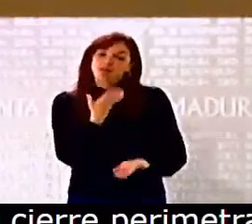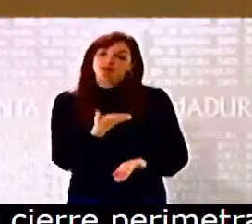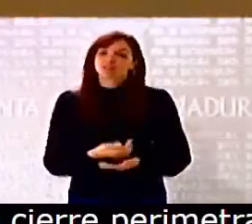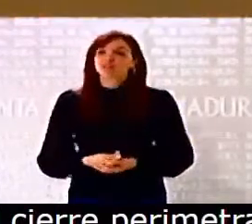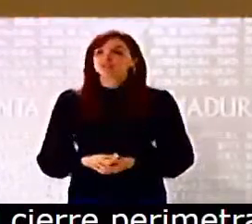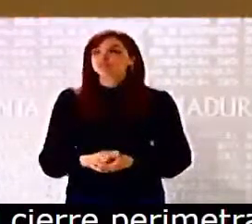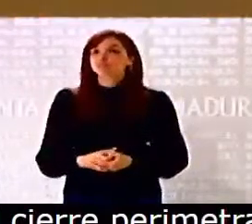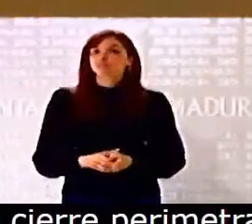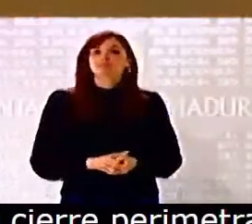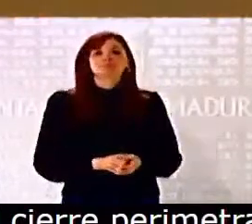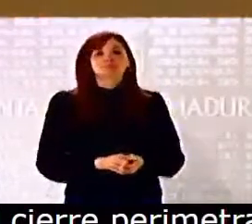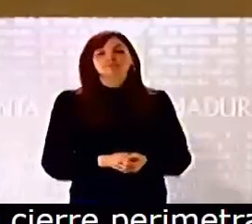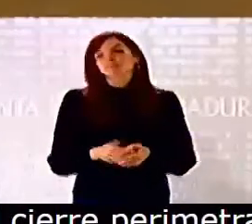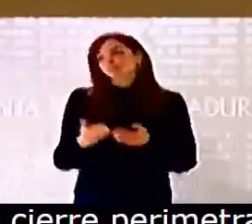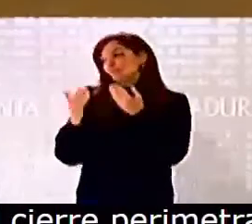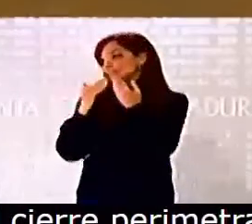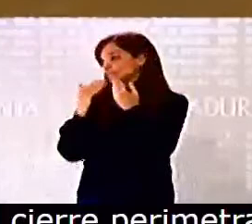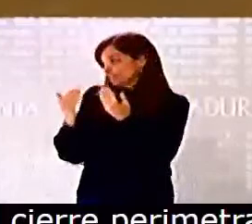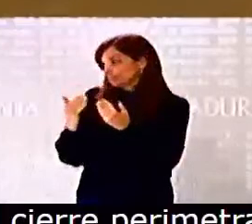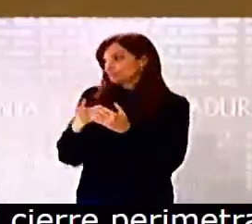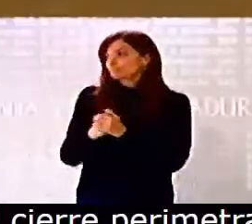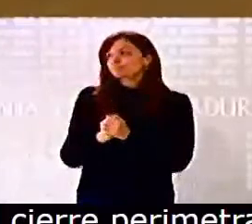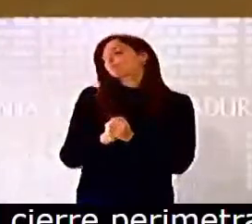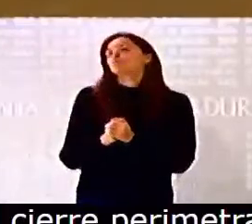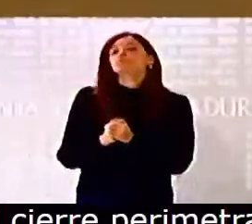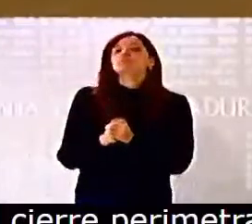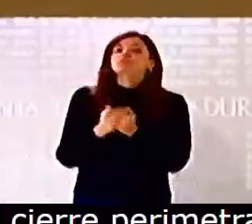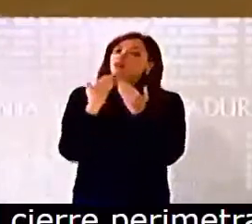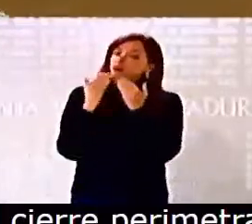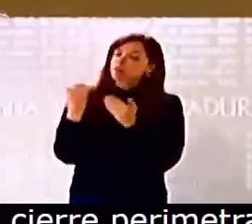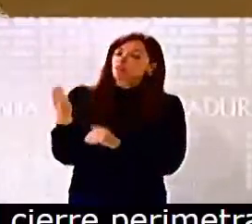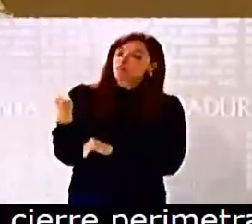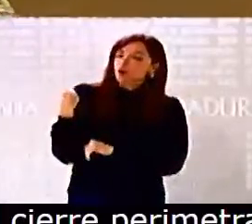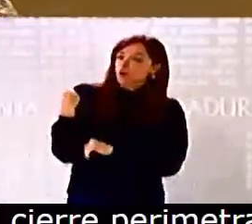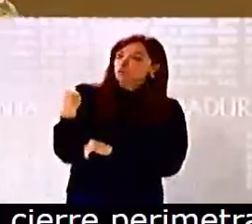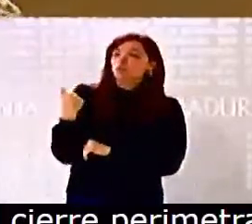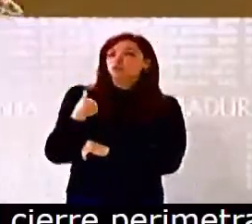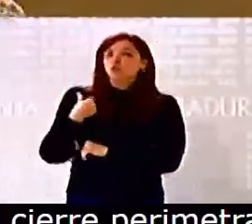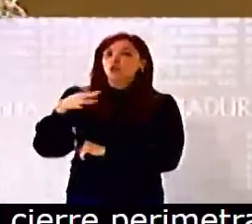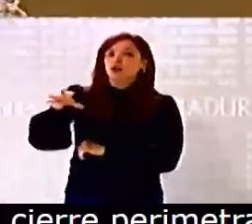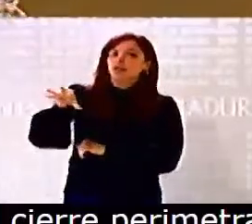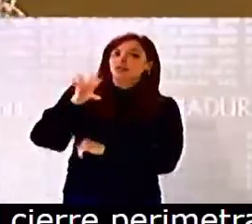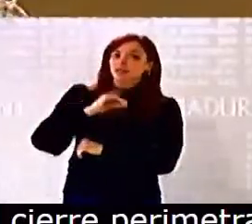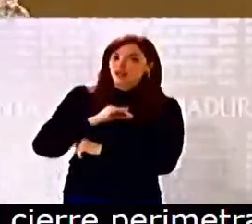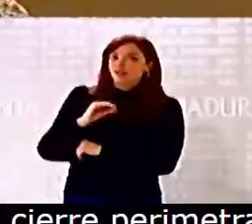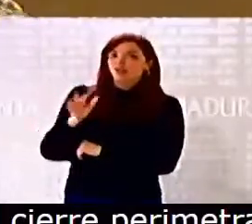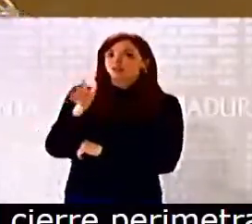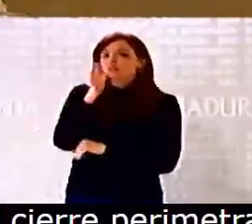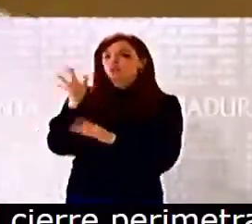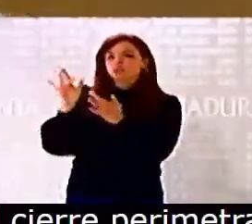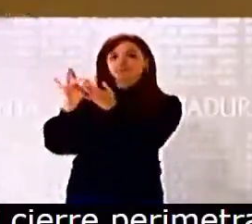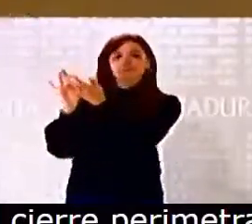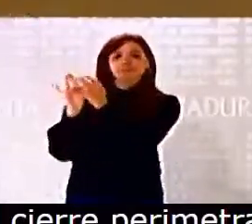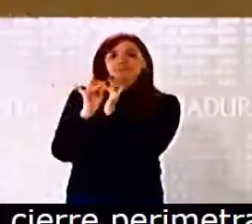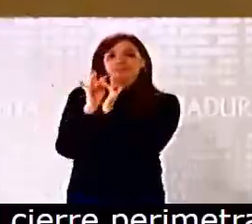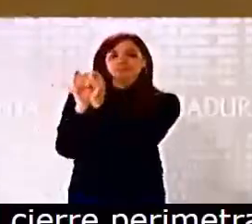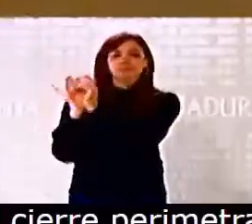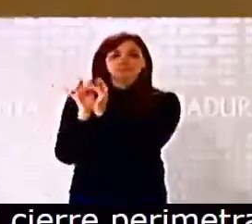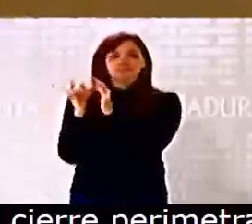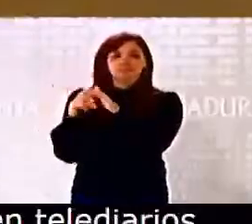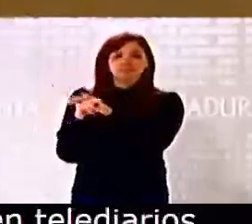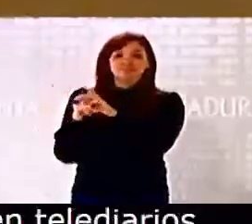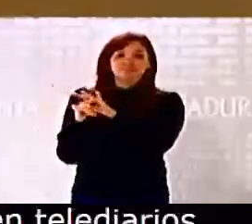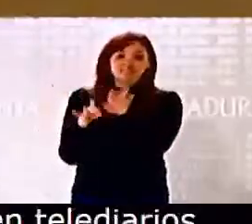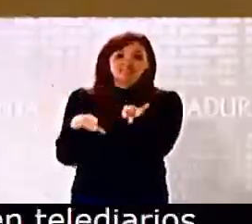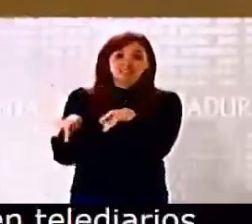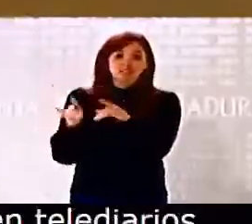Gracias, Antonio. Agradezco su pregunta y entiendo además las conexiones que se hacen con los entes territoriales, como ya ocurría